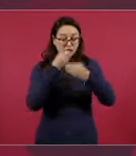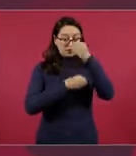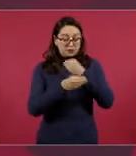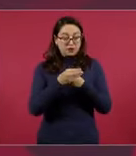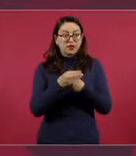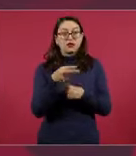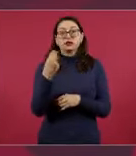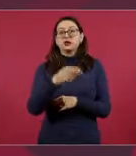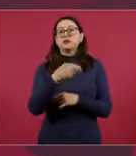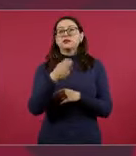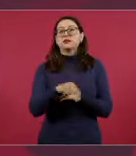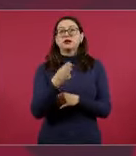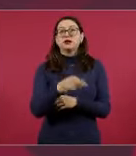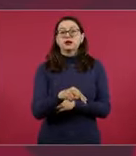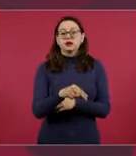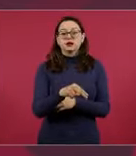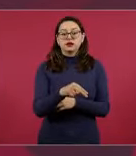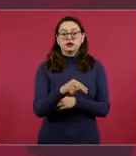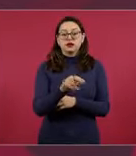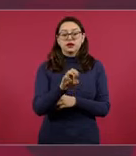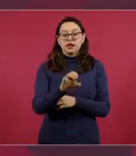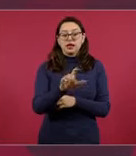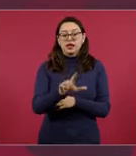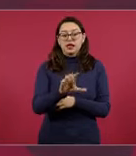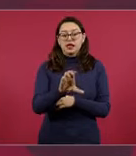se llamaba el restaurante El Quichán,